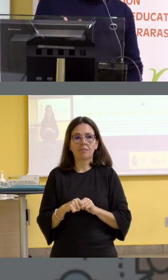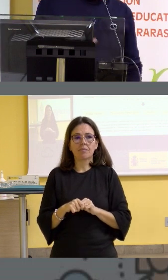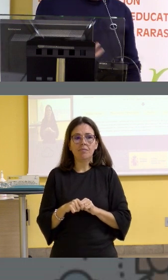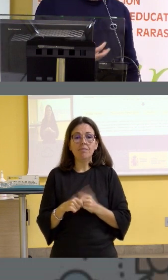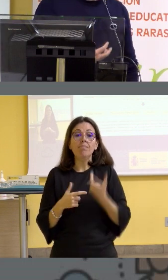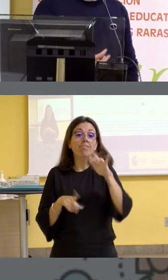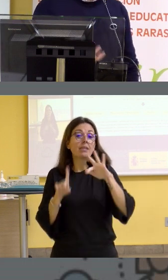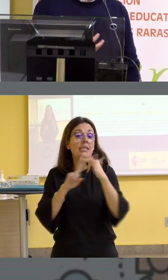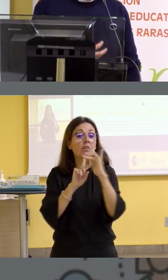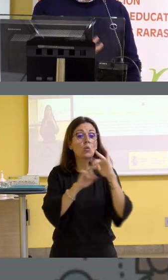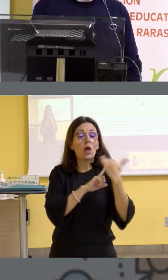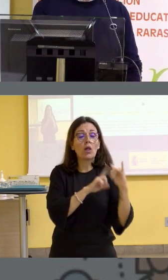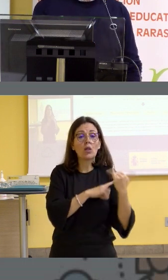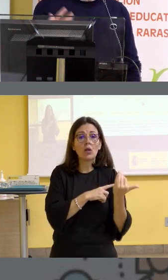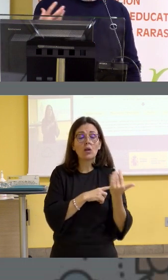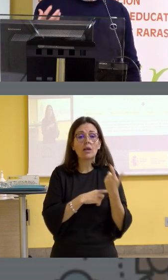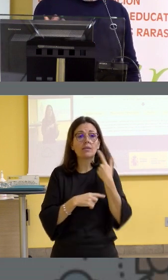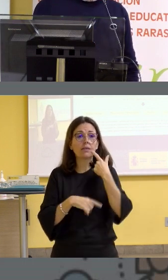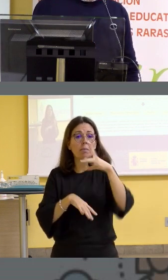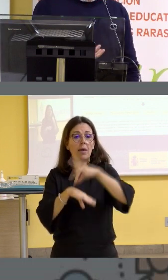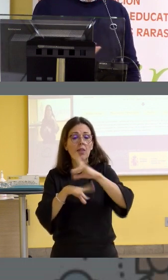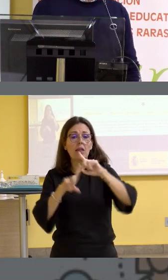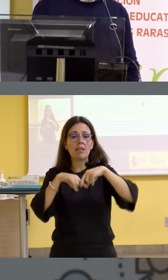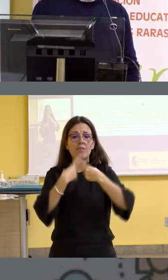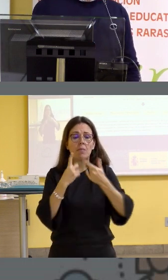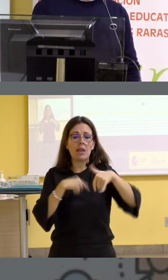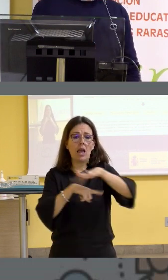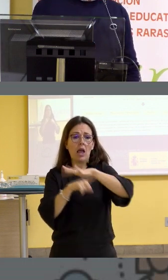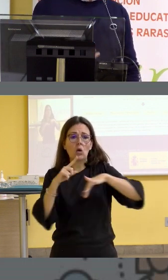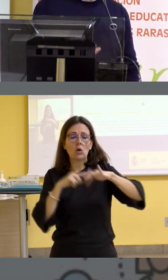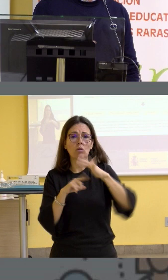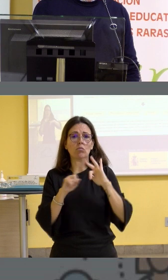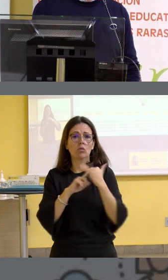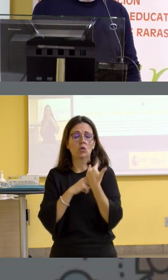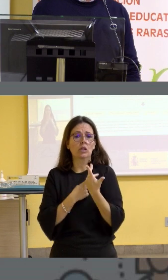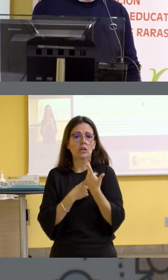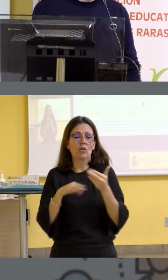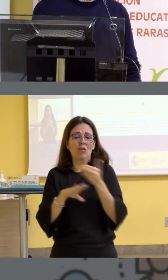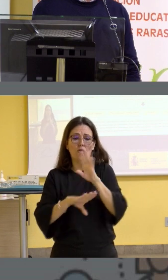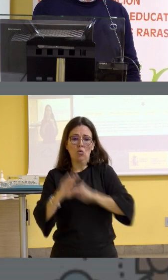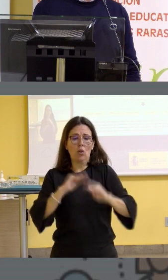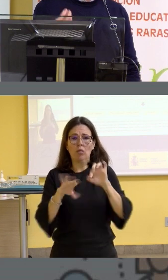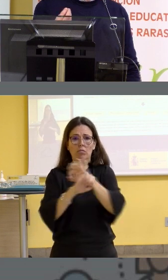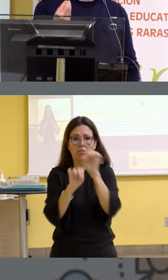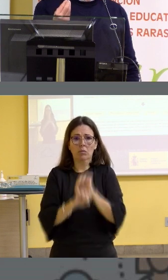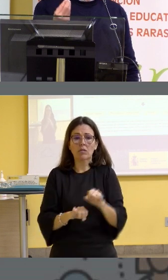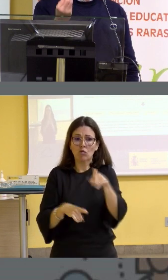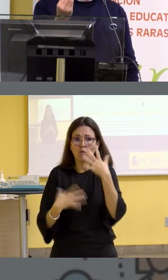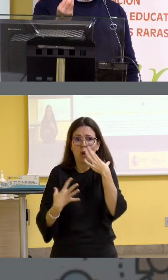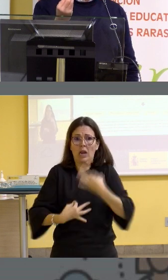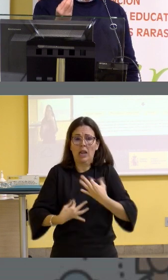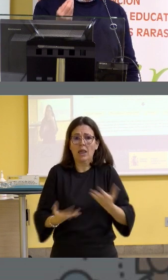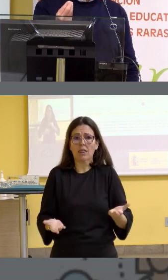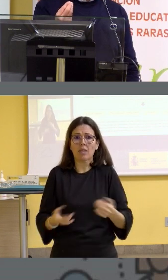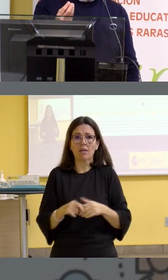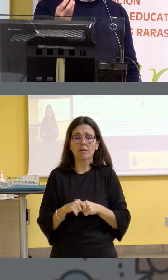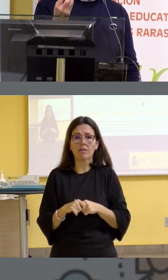Hay escenarios donde paciente, familia, contexto no anticipa escapatoria posible. Y esa es una realidad